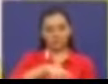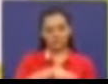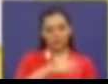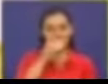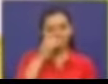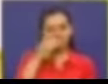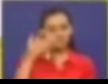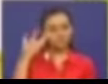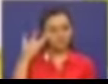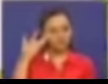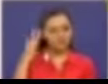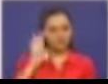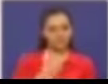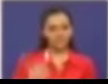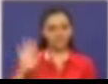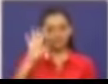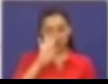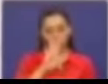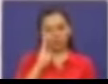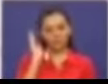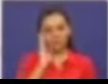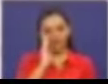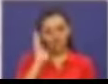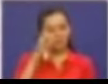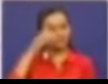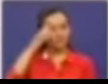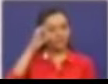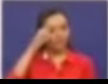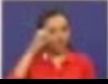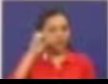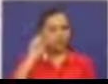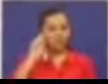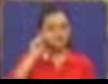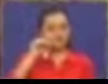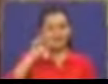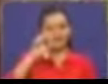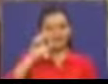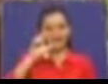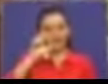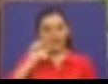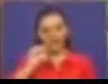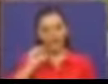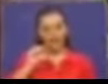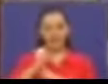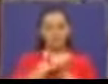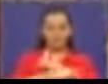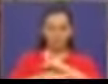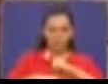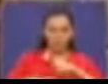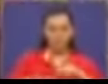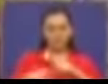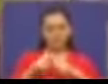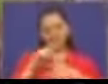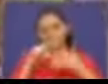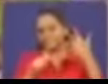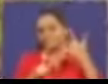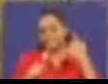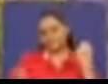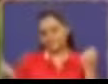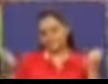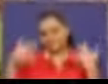del país, Baños, Coca, Santa Clara, uy, Morona. Muchísimas gracias a todas y a todos.